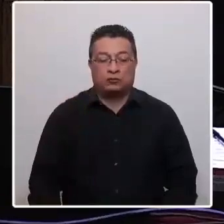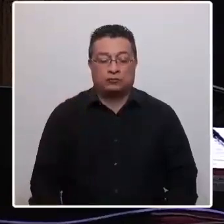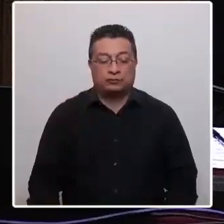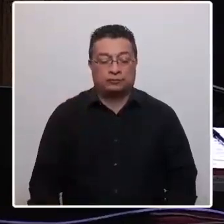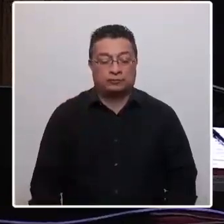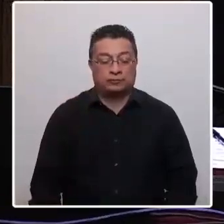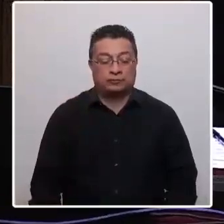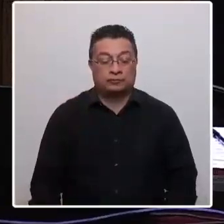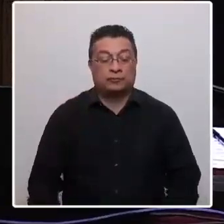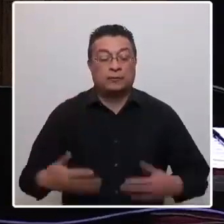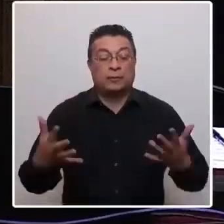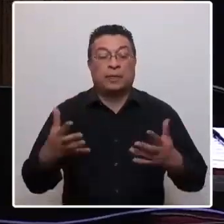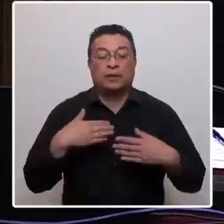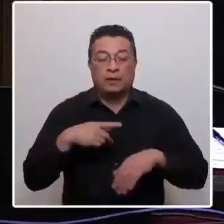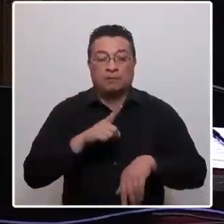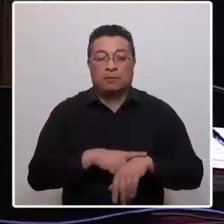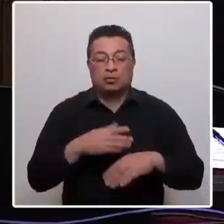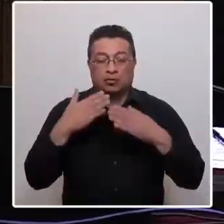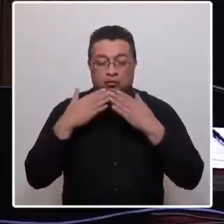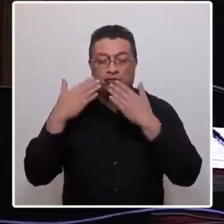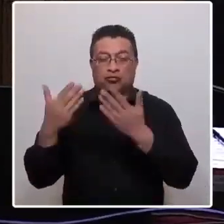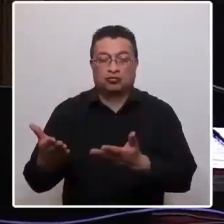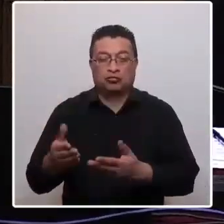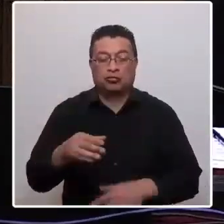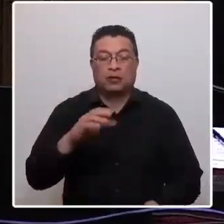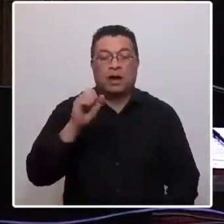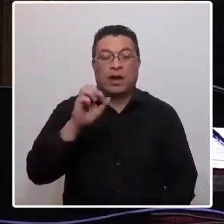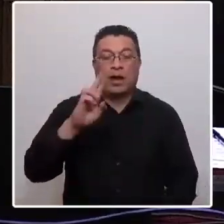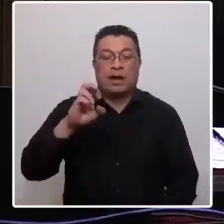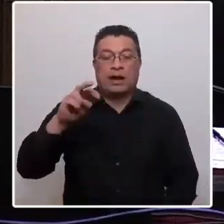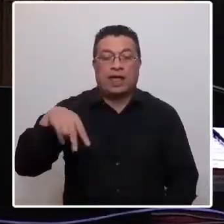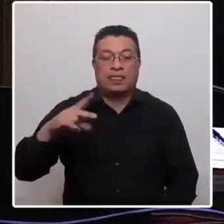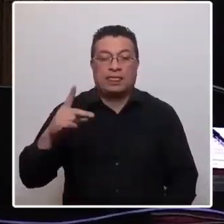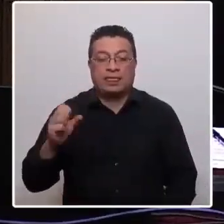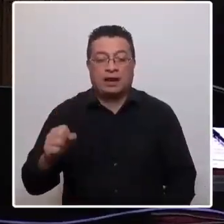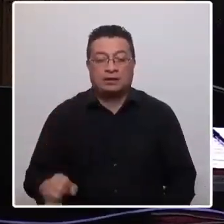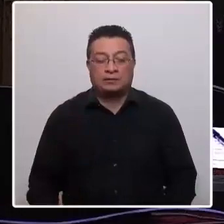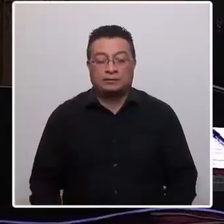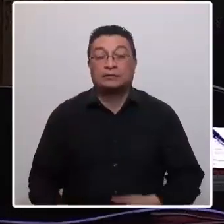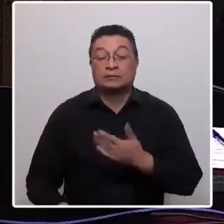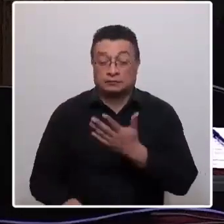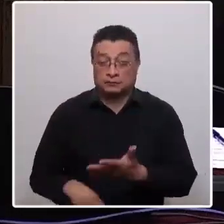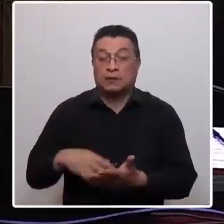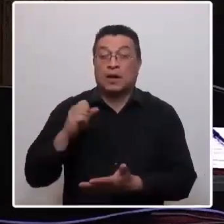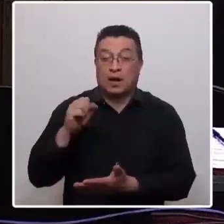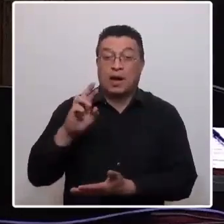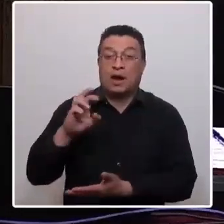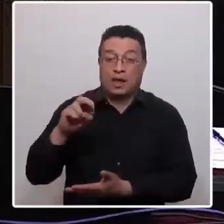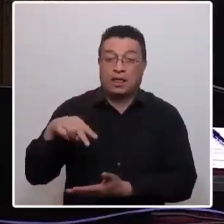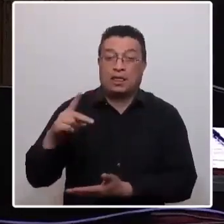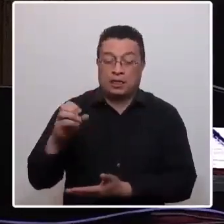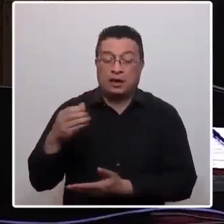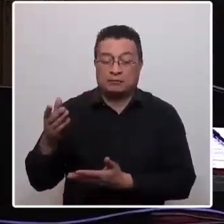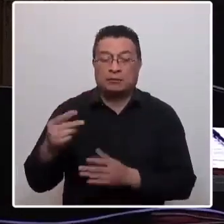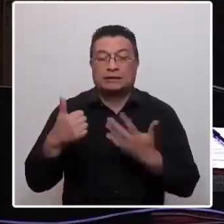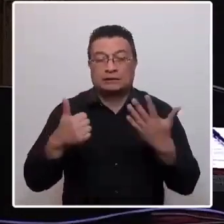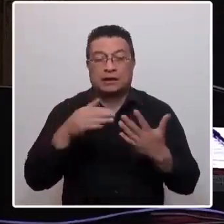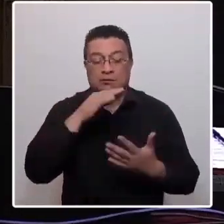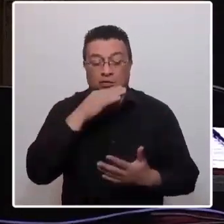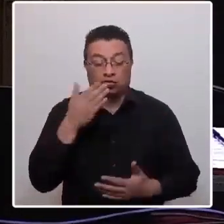Es para cederle mis minutos a la convencional Francisca Araúna. Tiene la palabra la convencional Francisca Araúna, está por 6